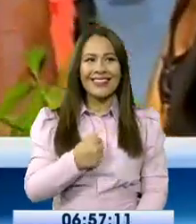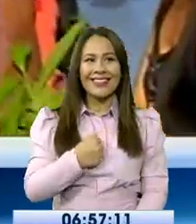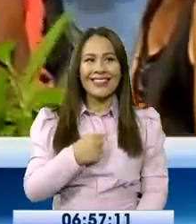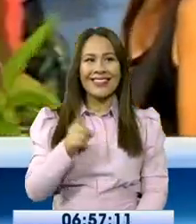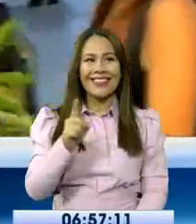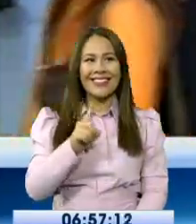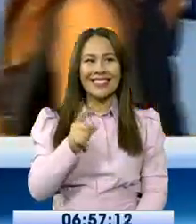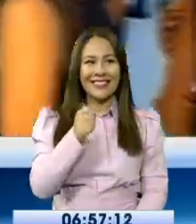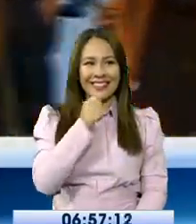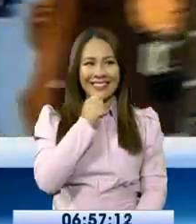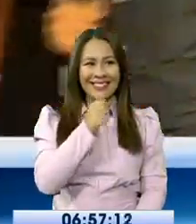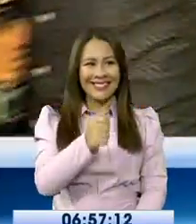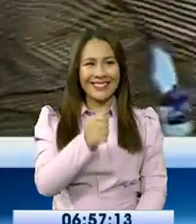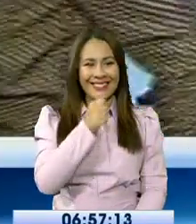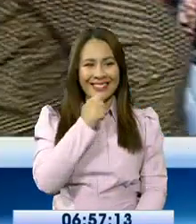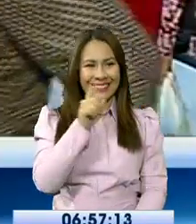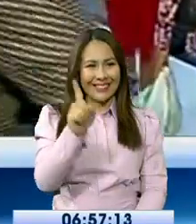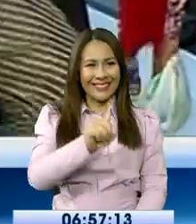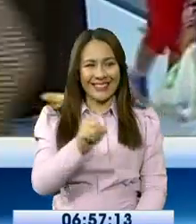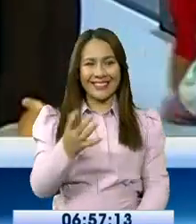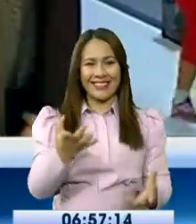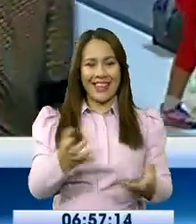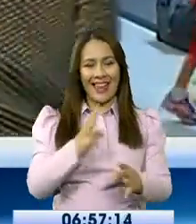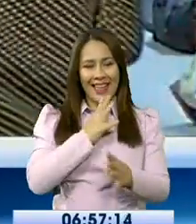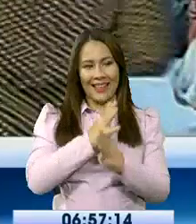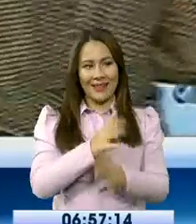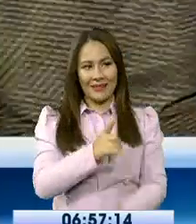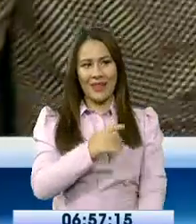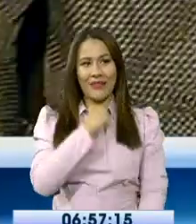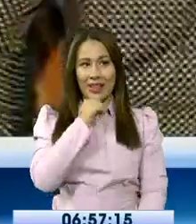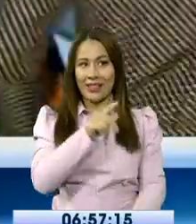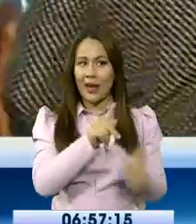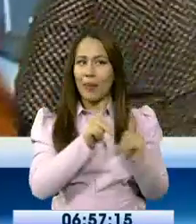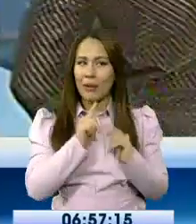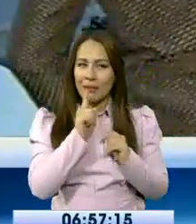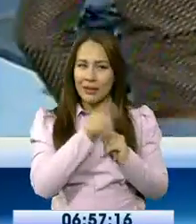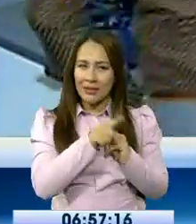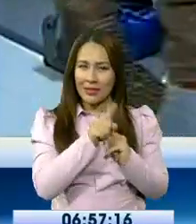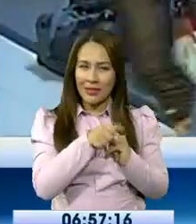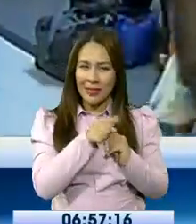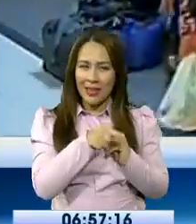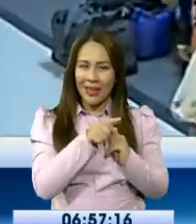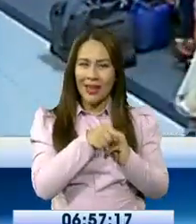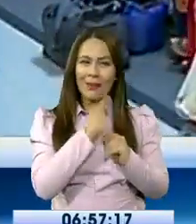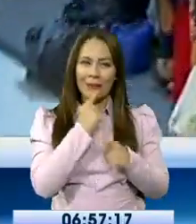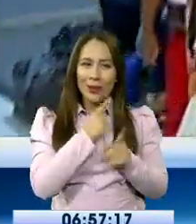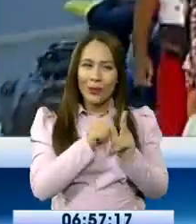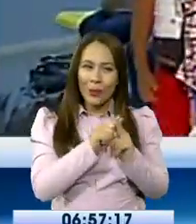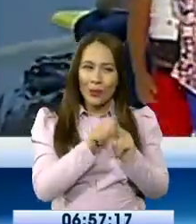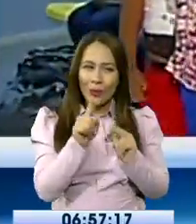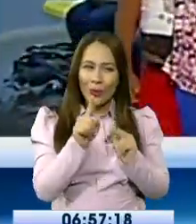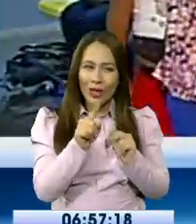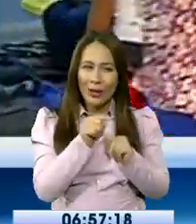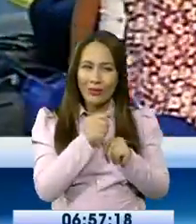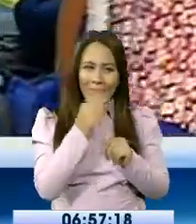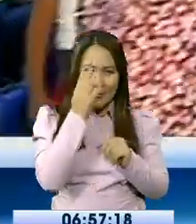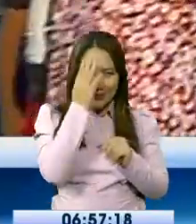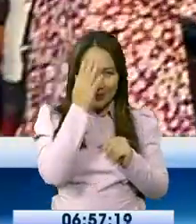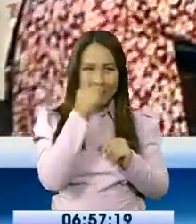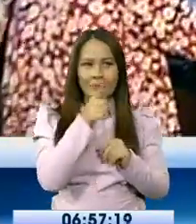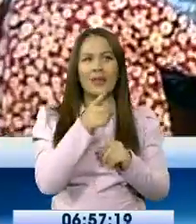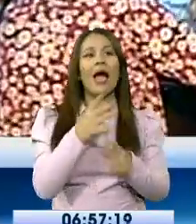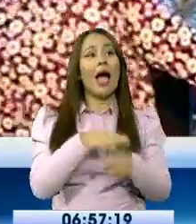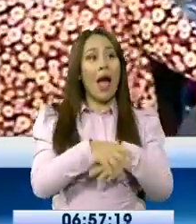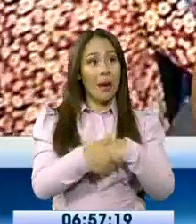en serio. No quiere hablar la chica. Creo que no han pedido permiso, por eso no quieren hablar, creo. Mi señora, buenos días. ¿Aprovechando el feriado? Sí,